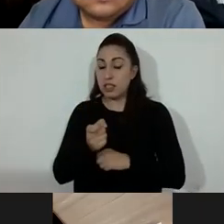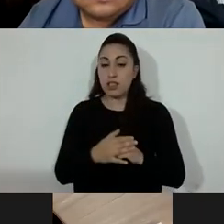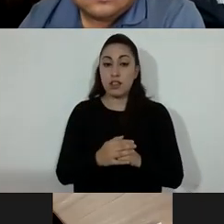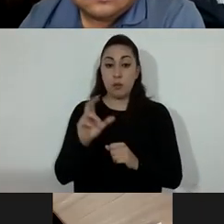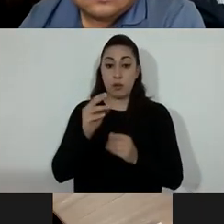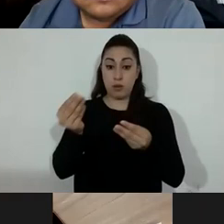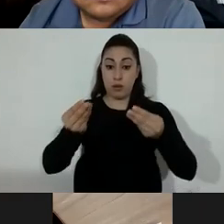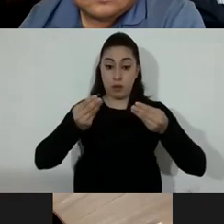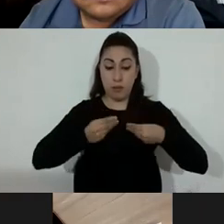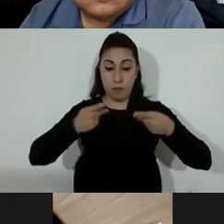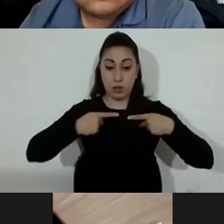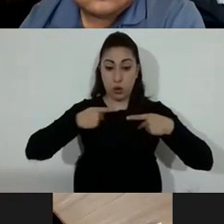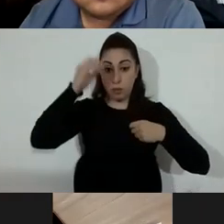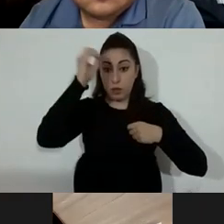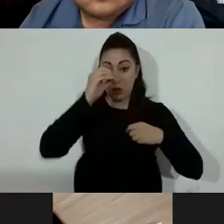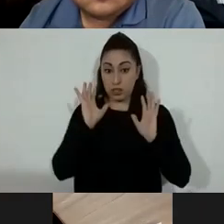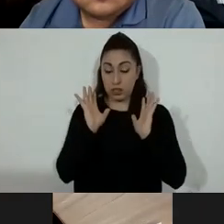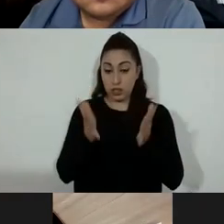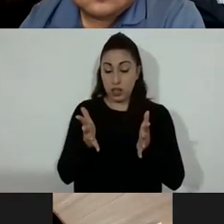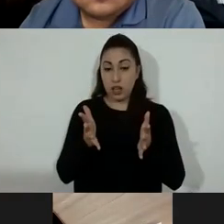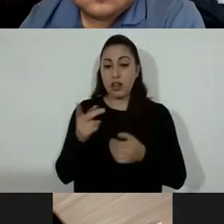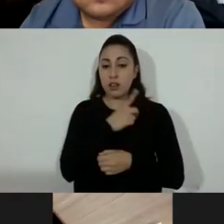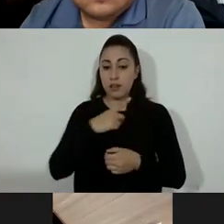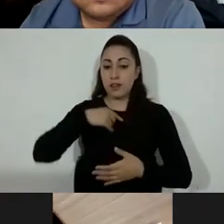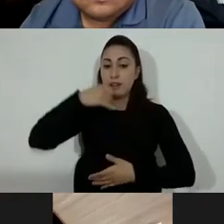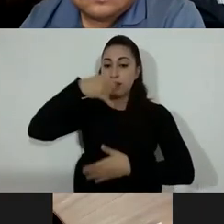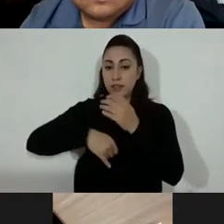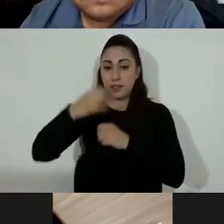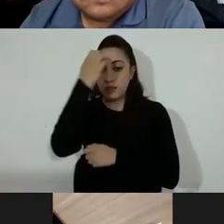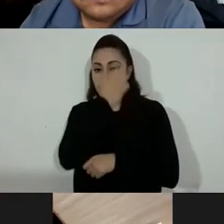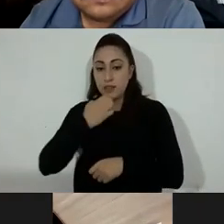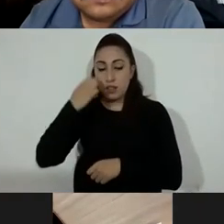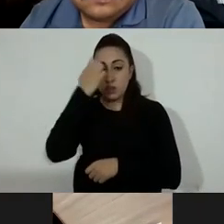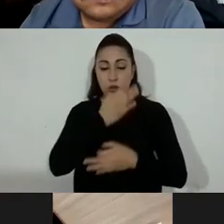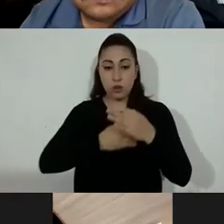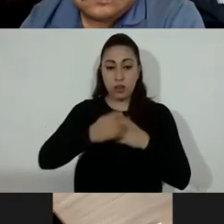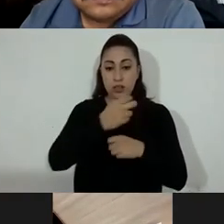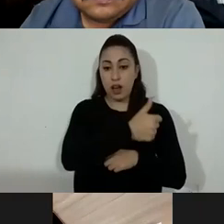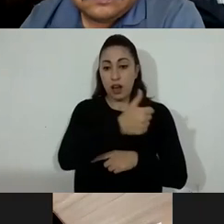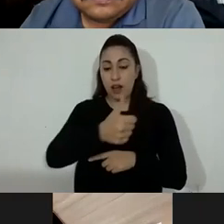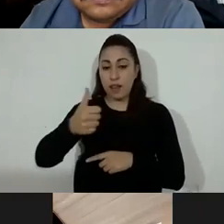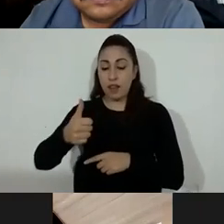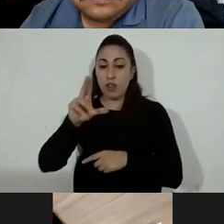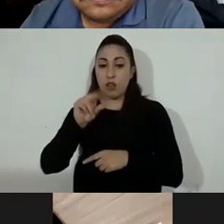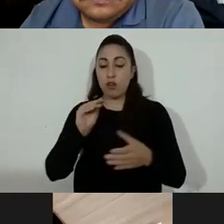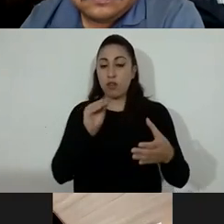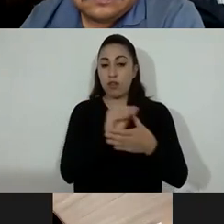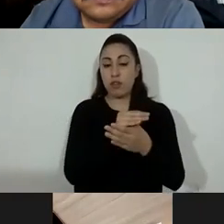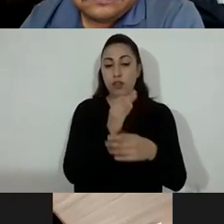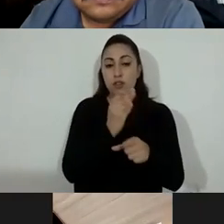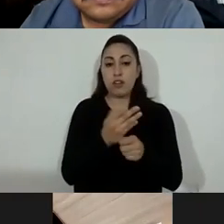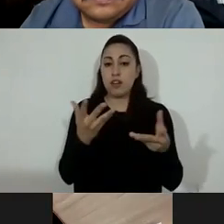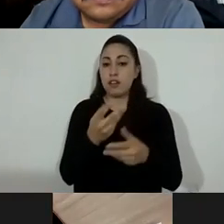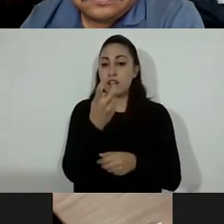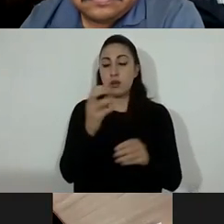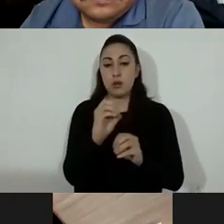recibidas las opiniones ciudadanas, debemos de analizarlas de una manera cabal, cosa que no se está haciendo.